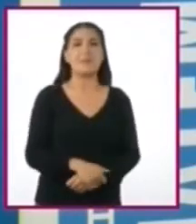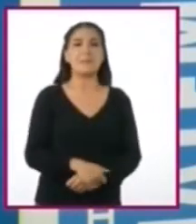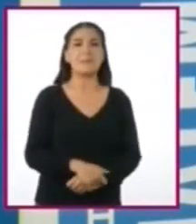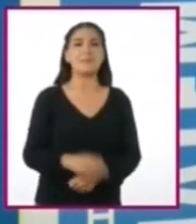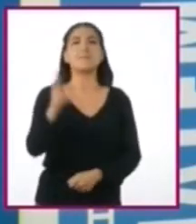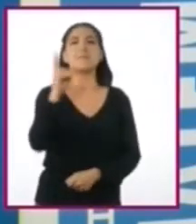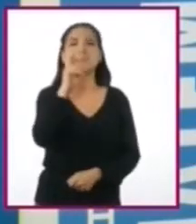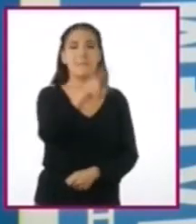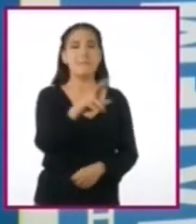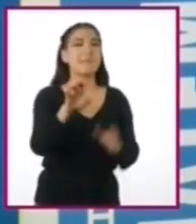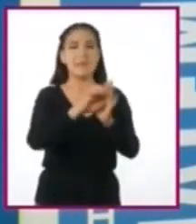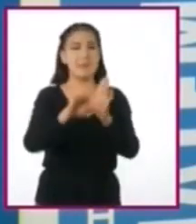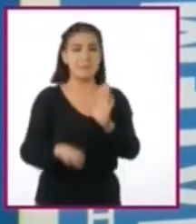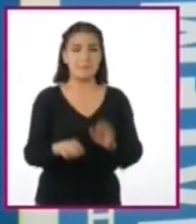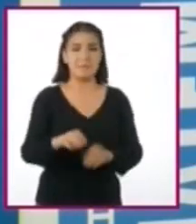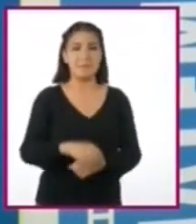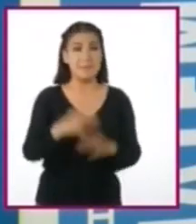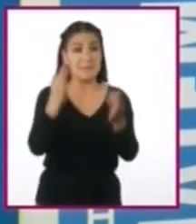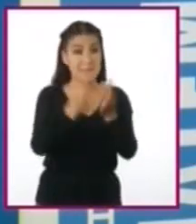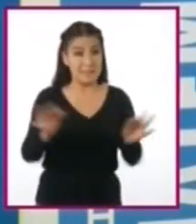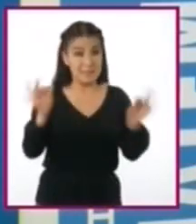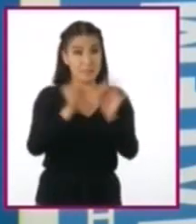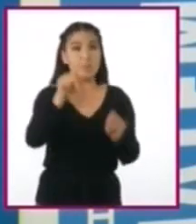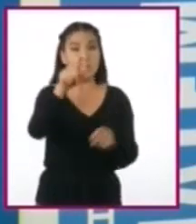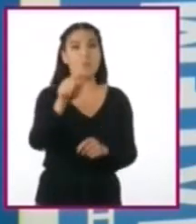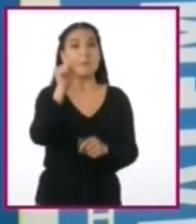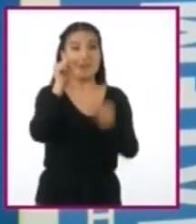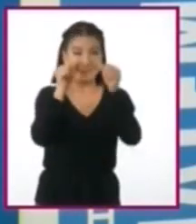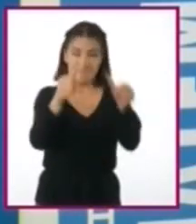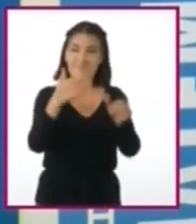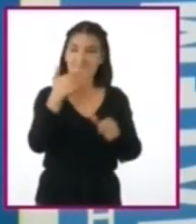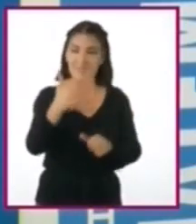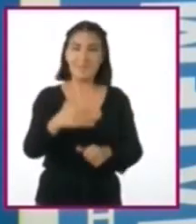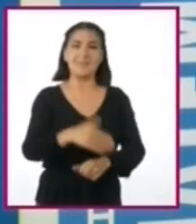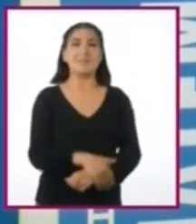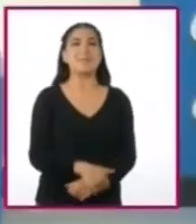Veamos cómo lo harán. Es importante que sigan bien las instrucciones.